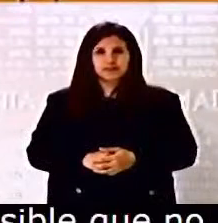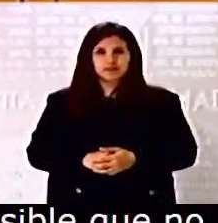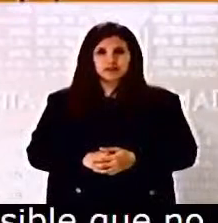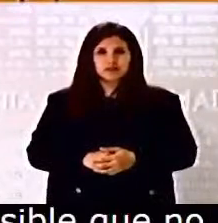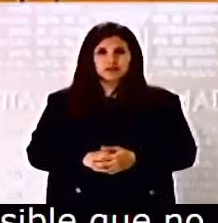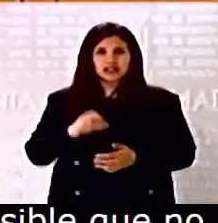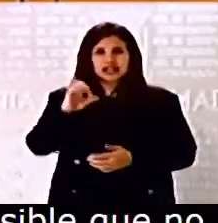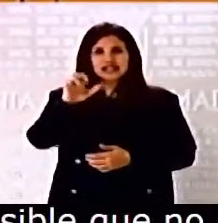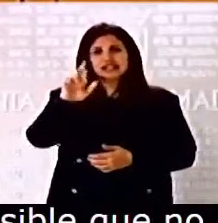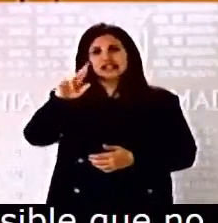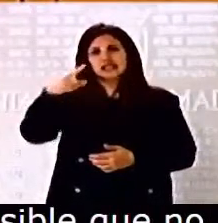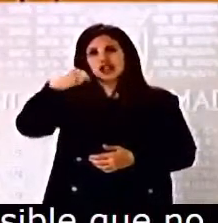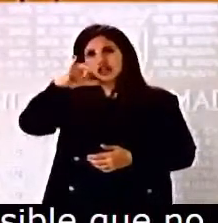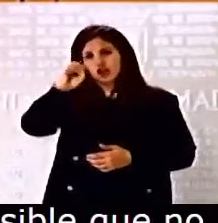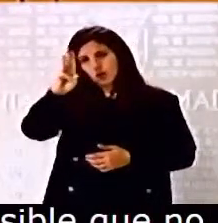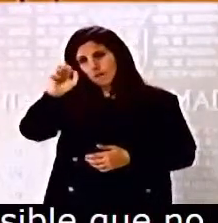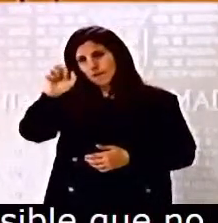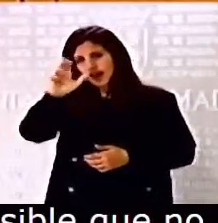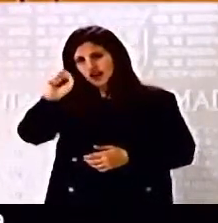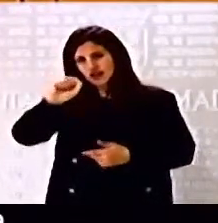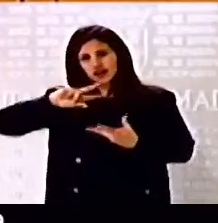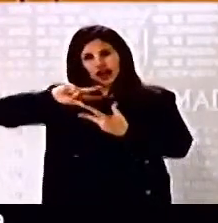Ahí, Sergio Parra, de Canal Extremadura.